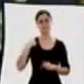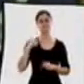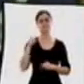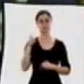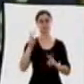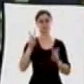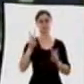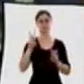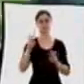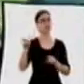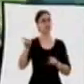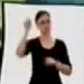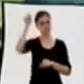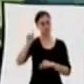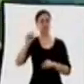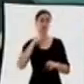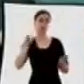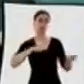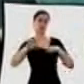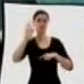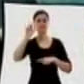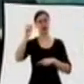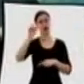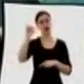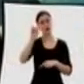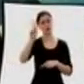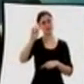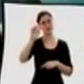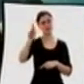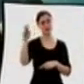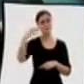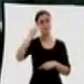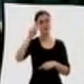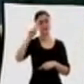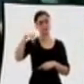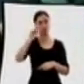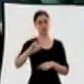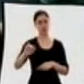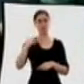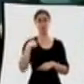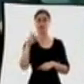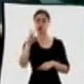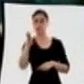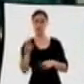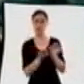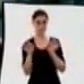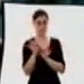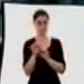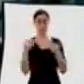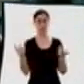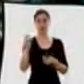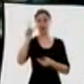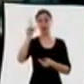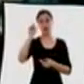Premiada en varios festivales nacionales e internacionales, la ópera prima de Xavier Bermúdez es la fábula de dos hermanos mellizos y huérfanos.